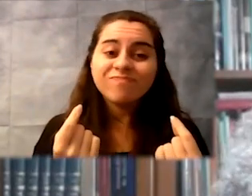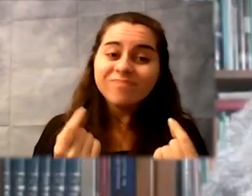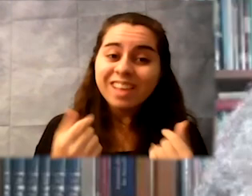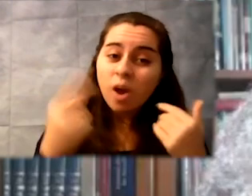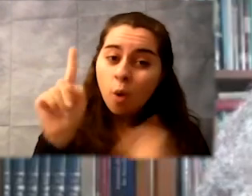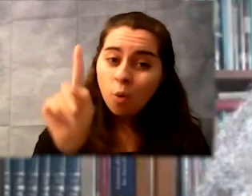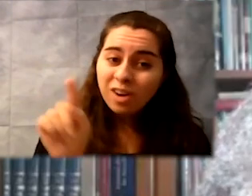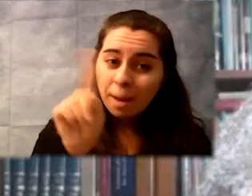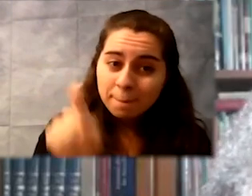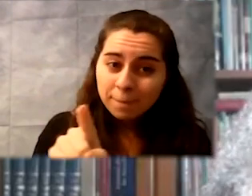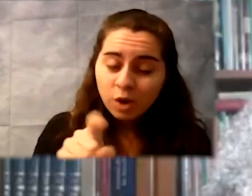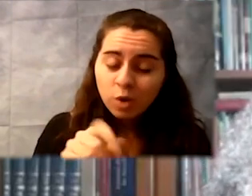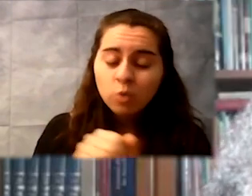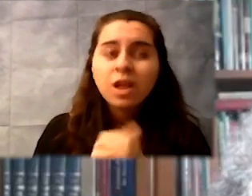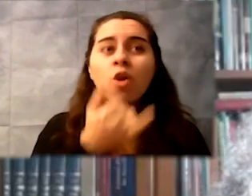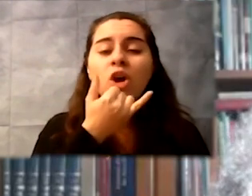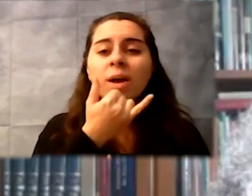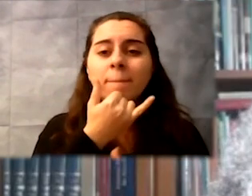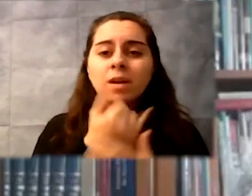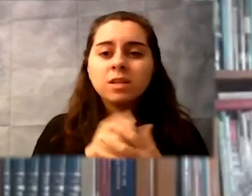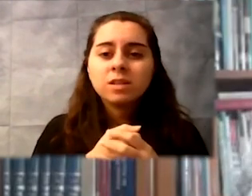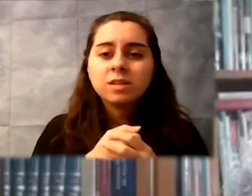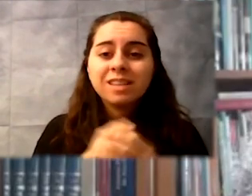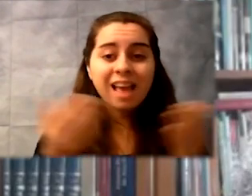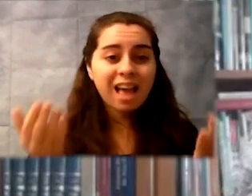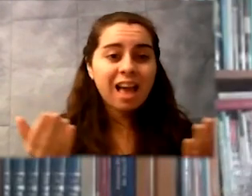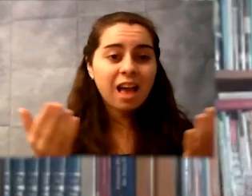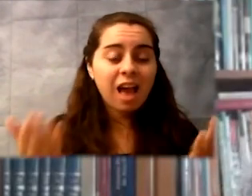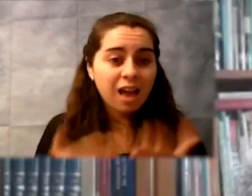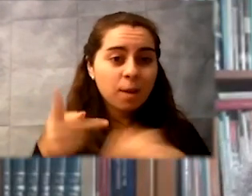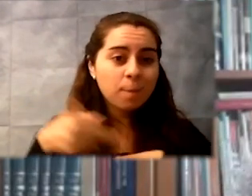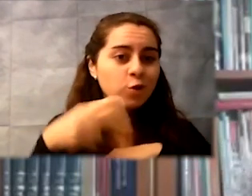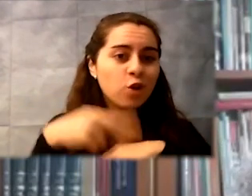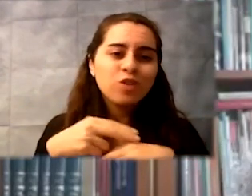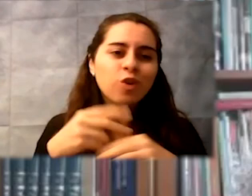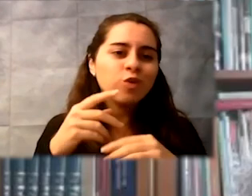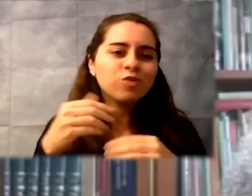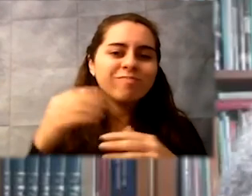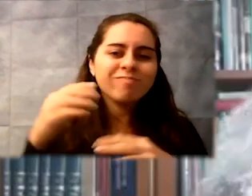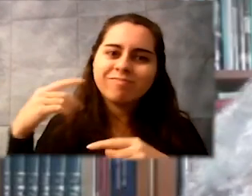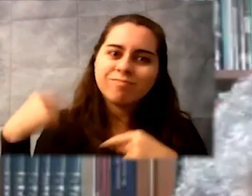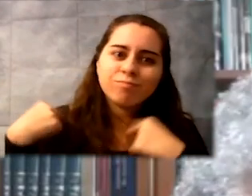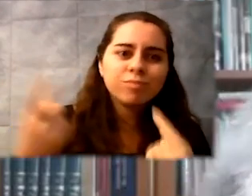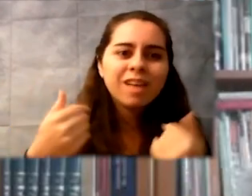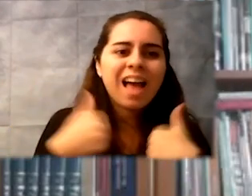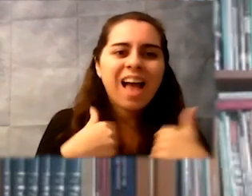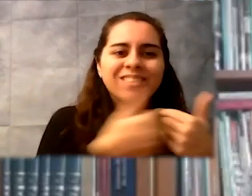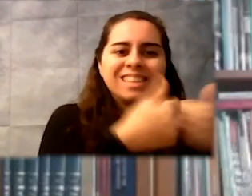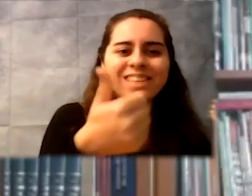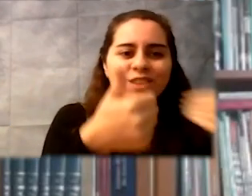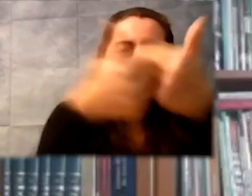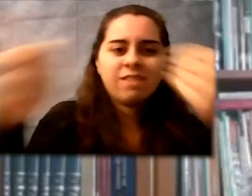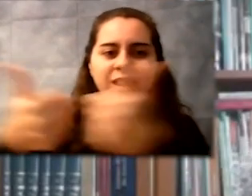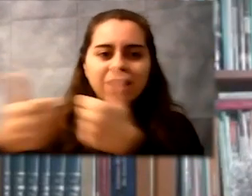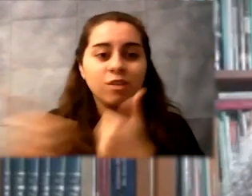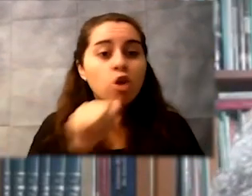la gente, tradicionalmente aquí, se han dividido no solo los partidos políticos, muchas organizaciones políticas que no necesariamente son